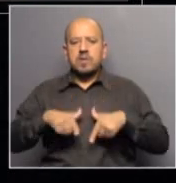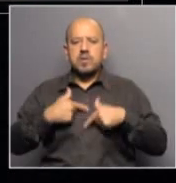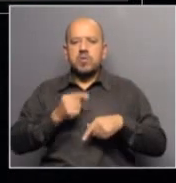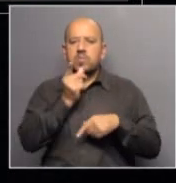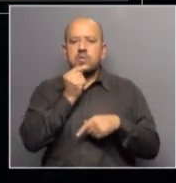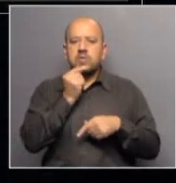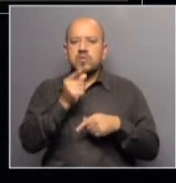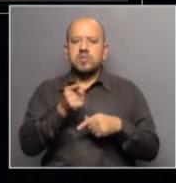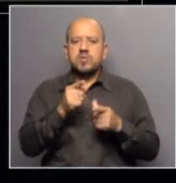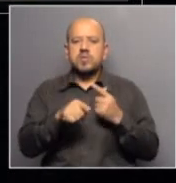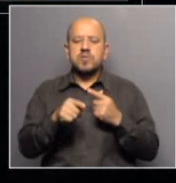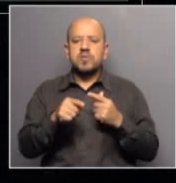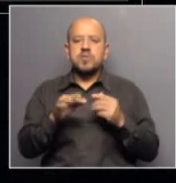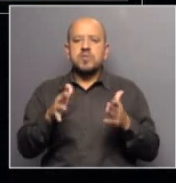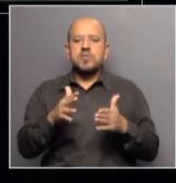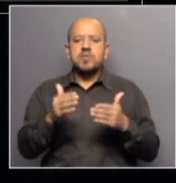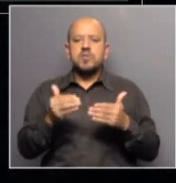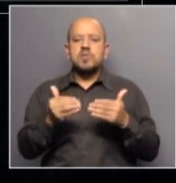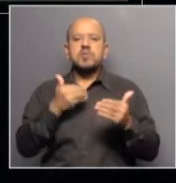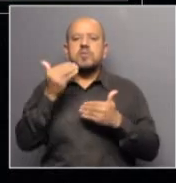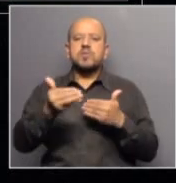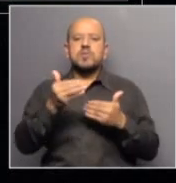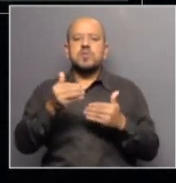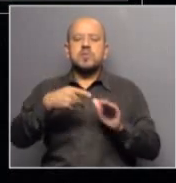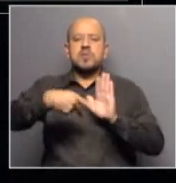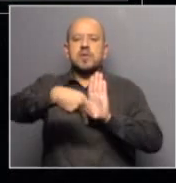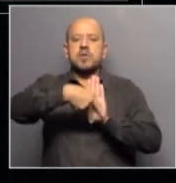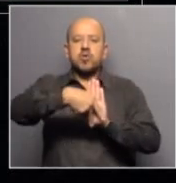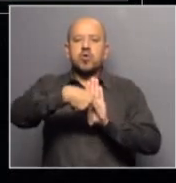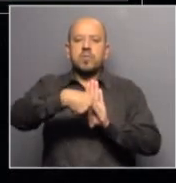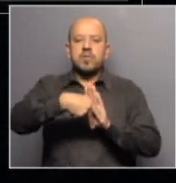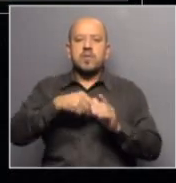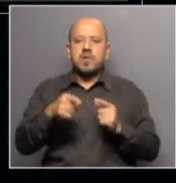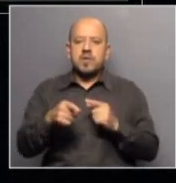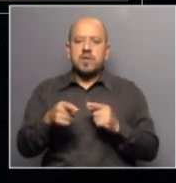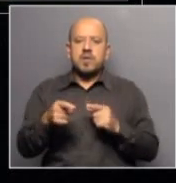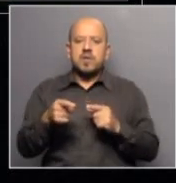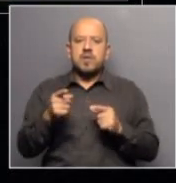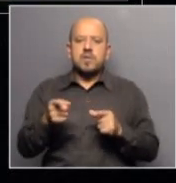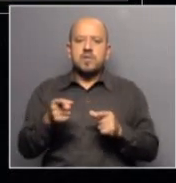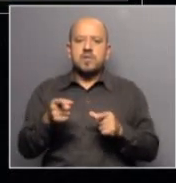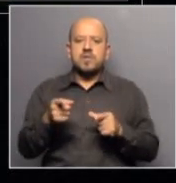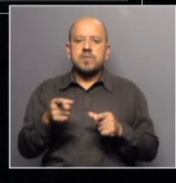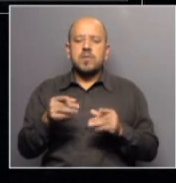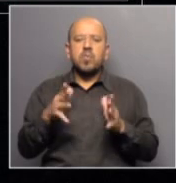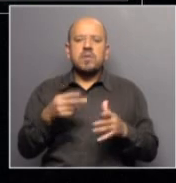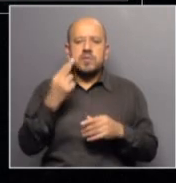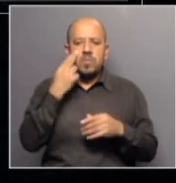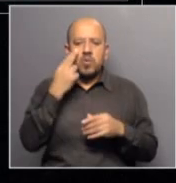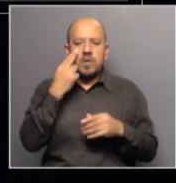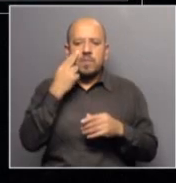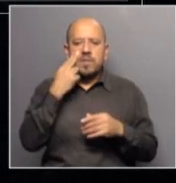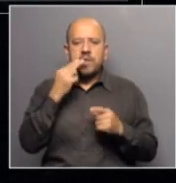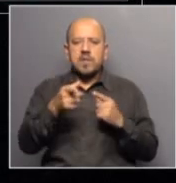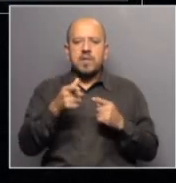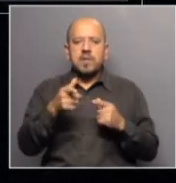y la intención de saltear la norma, de alguna manera, que está teniendo el Ministerio del Interior. ¿Cuál es el problema de que el Ministerio